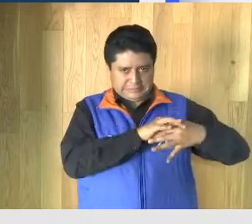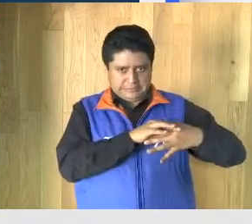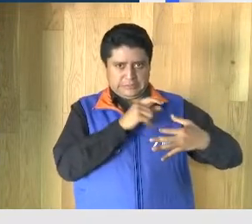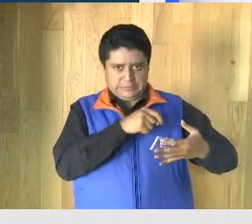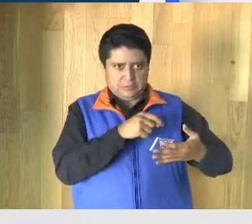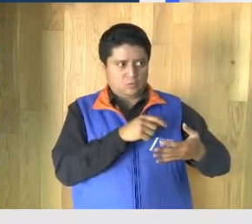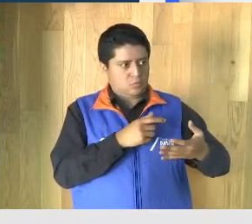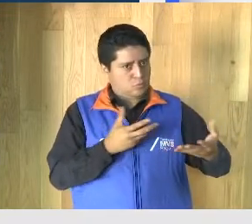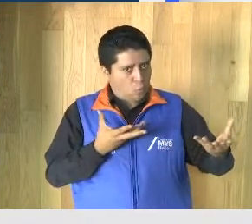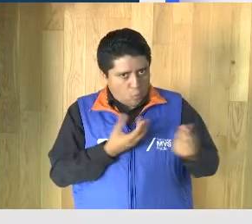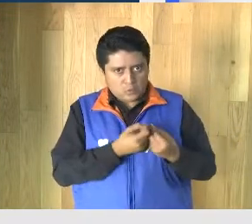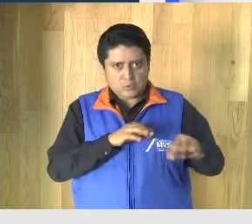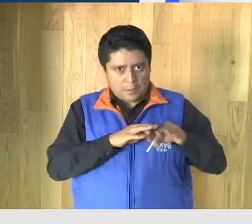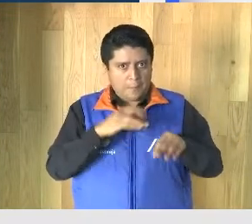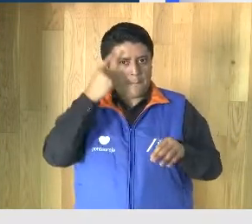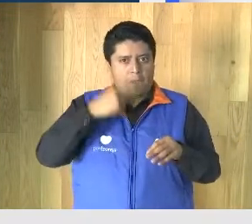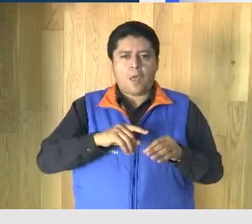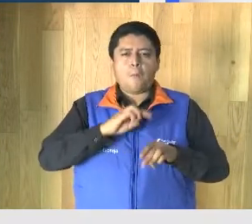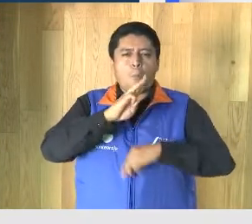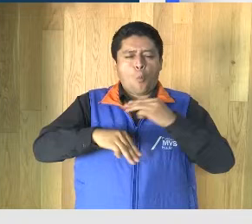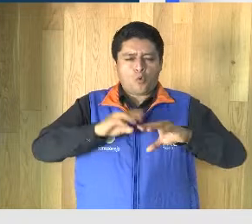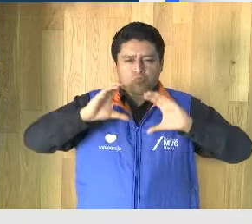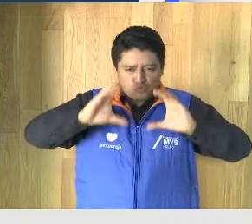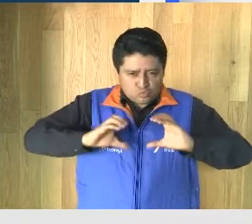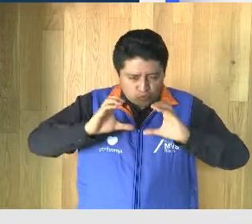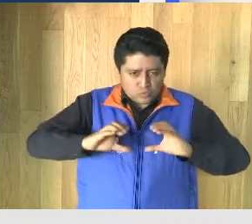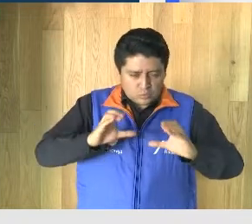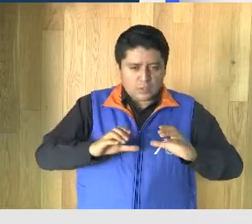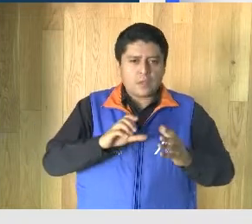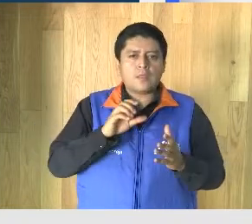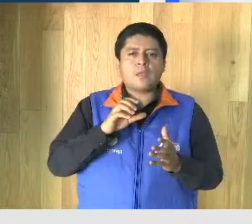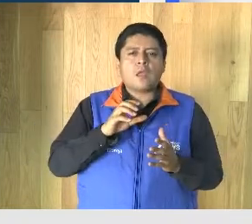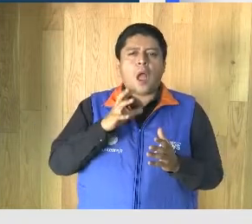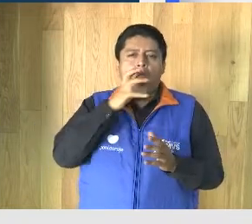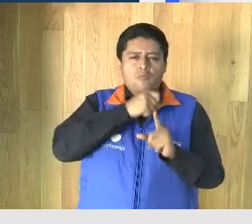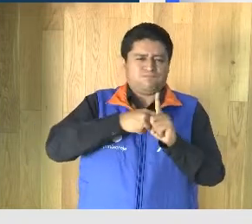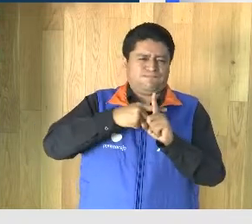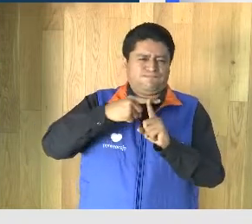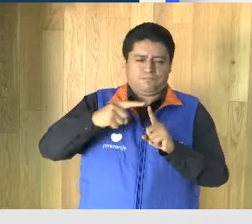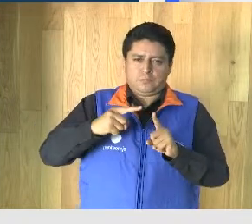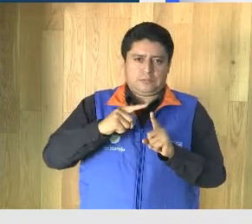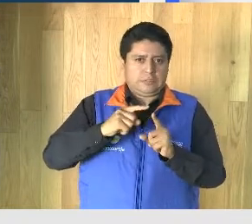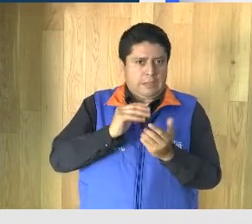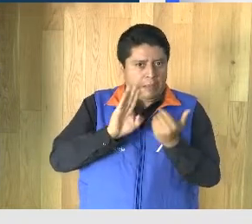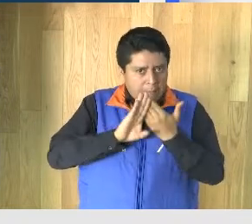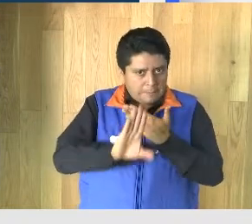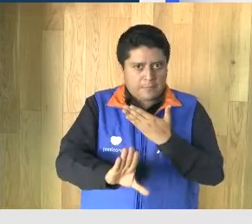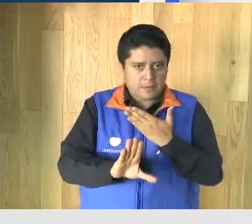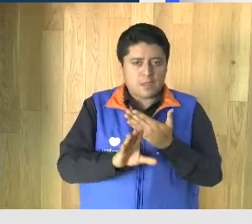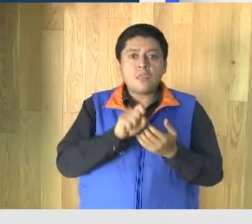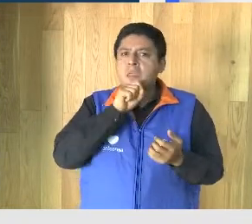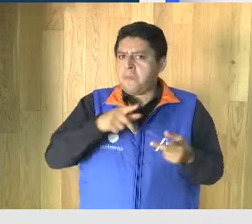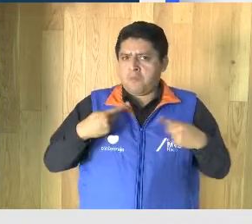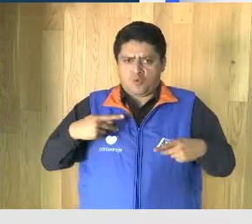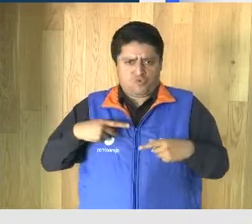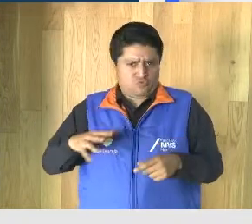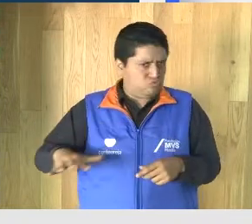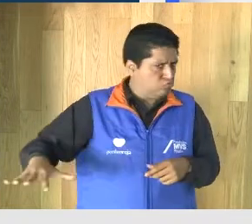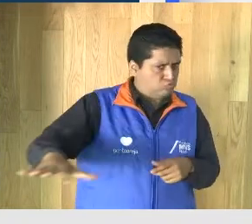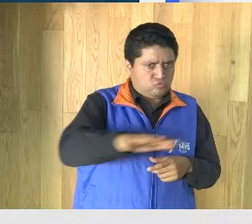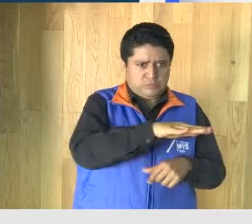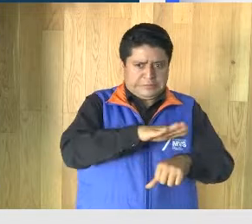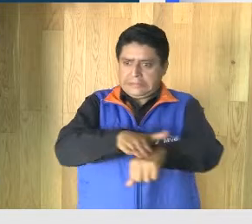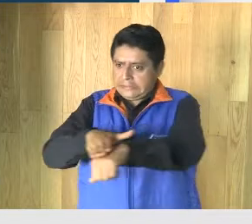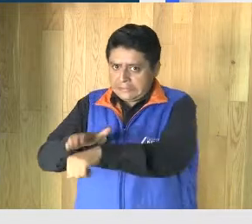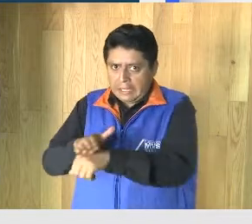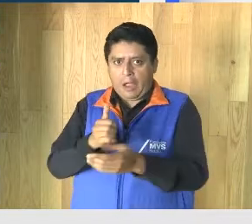transición energética, incorporando también la adaptación al cambio climático e implicando obviamente a ciudadanos y también con esa generación de empleo